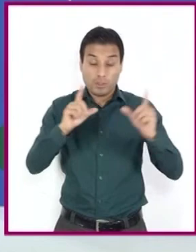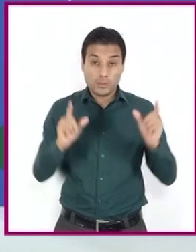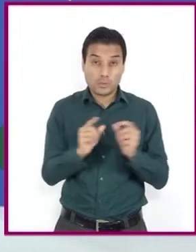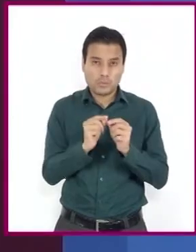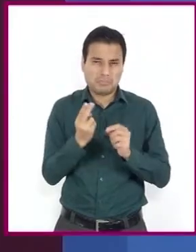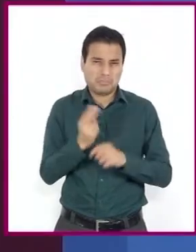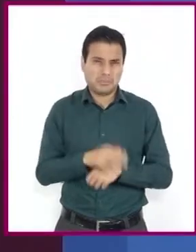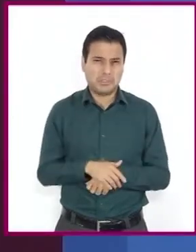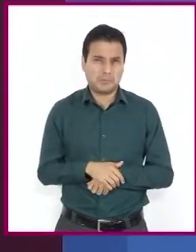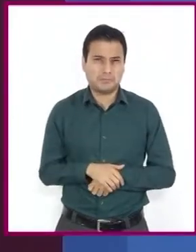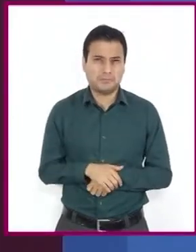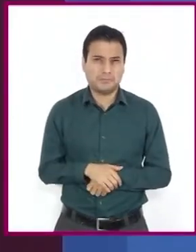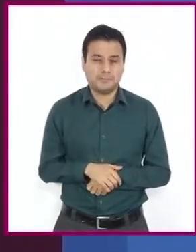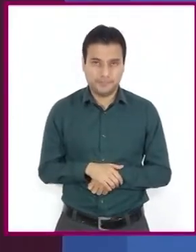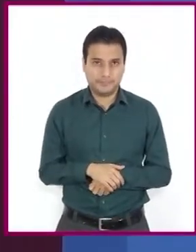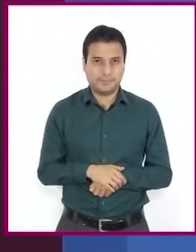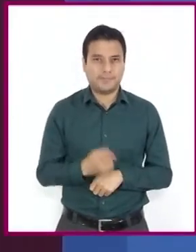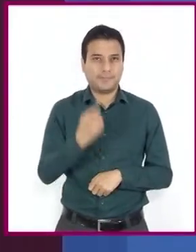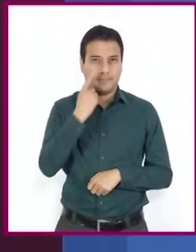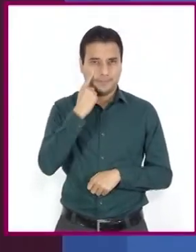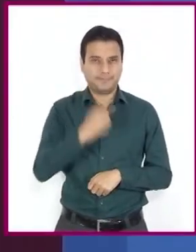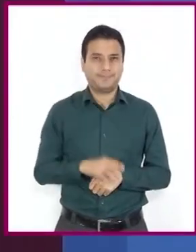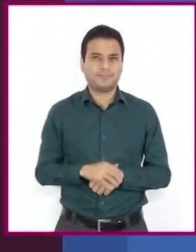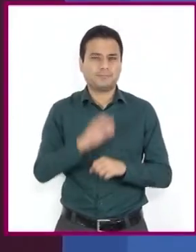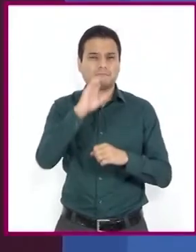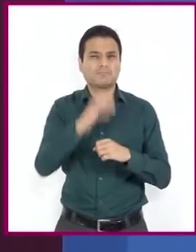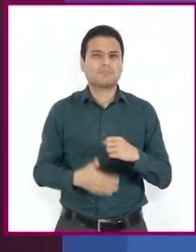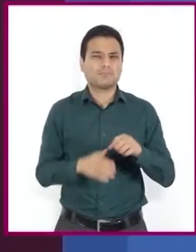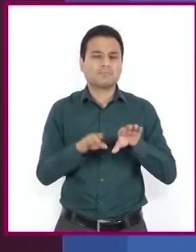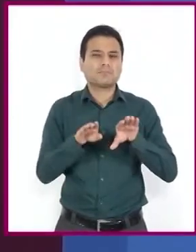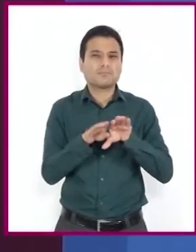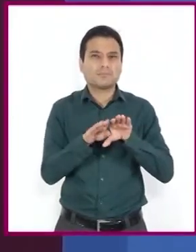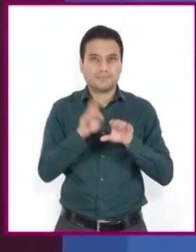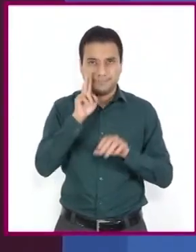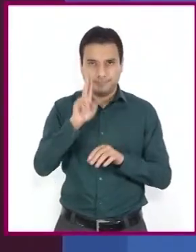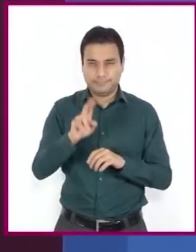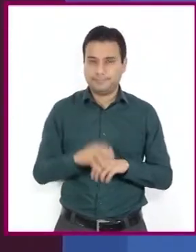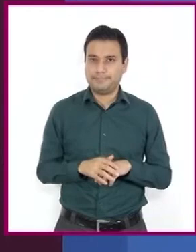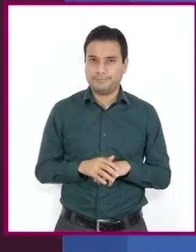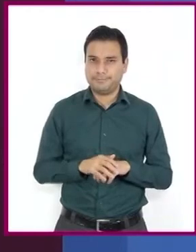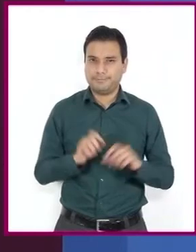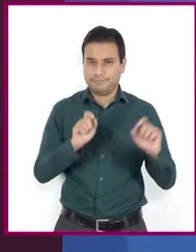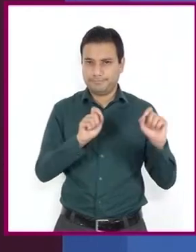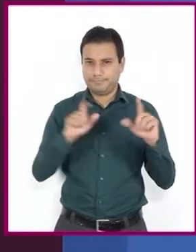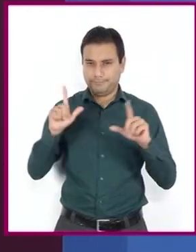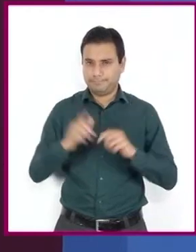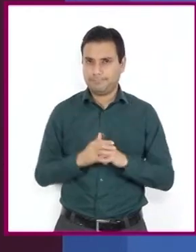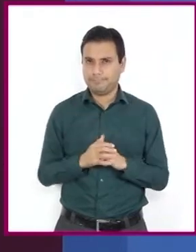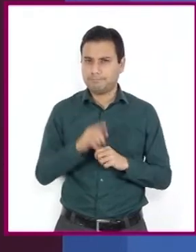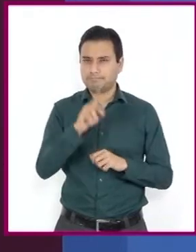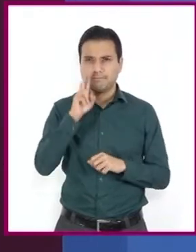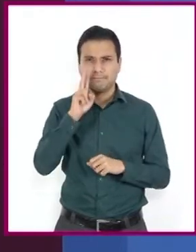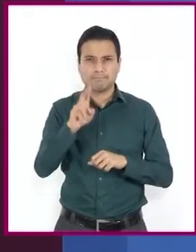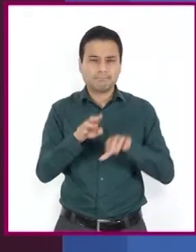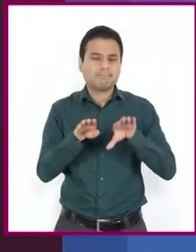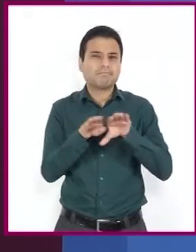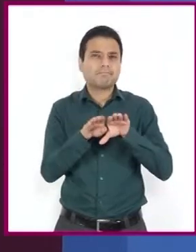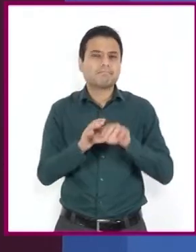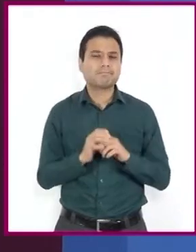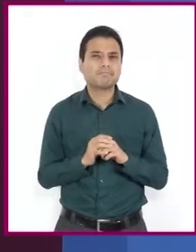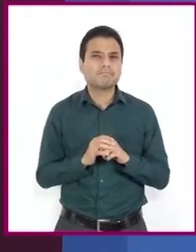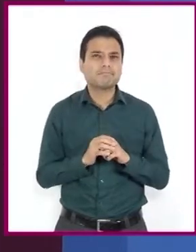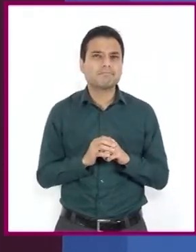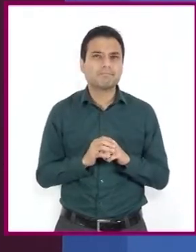resumen. Así que veamos el cierre de este ensayo. ¿Cómo ves el cierre? ¿Qué tipo de los